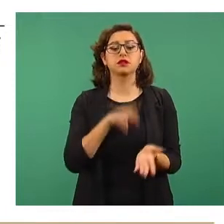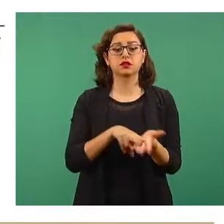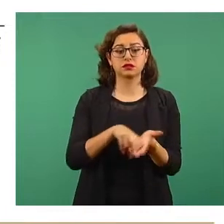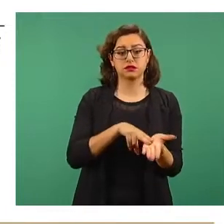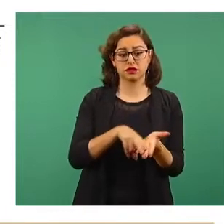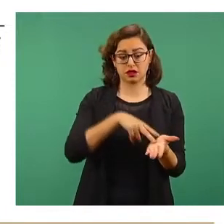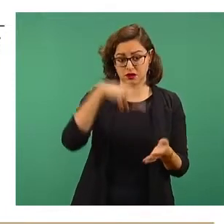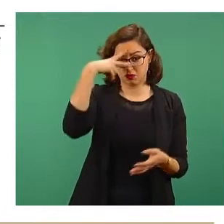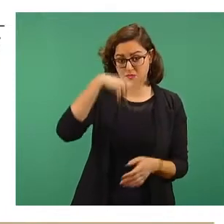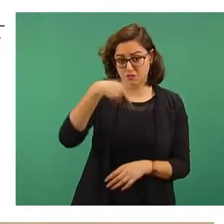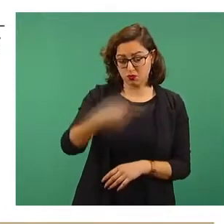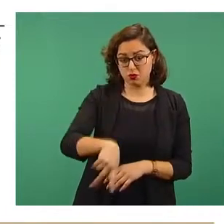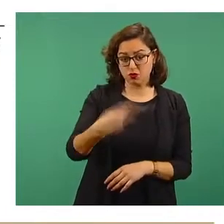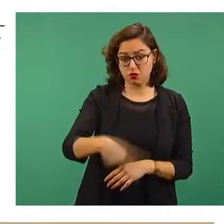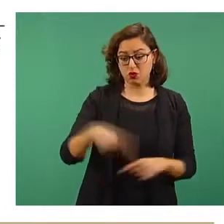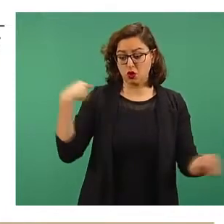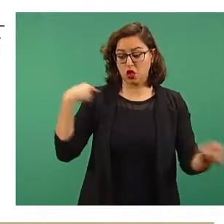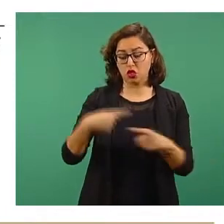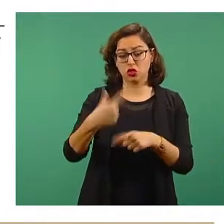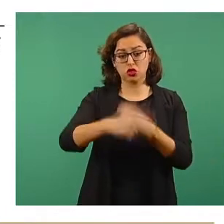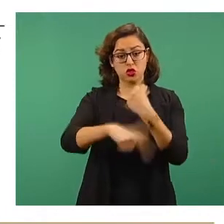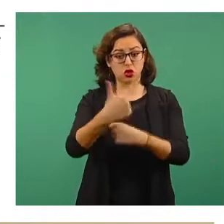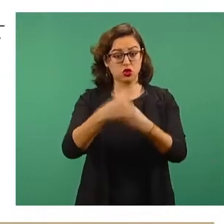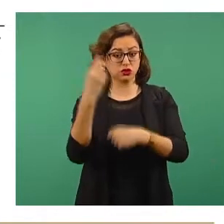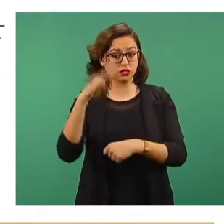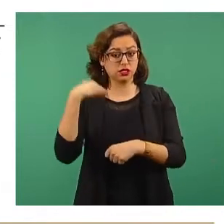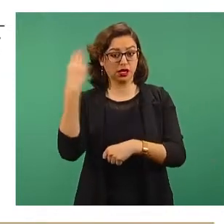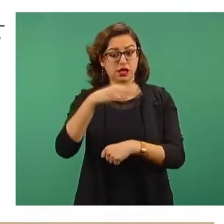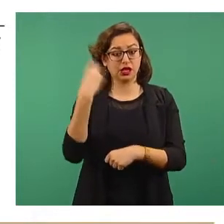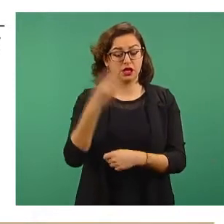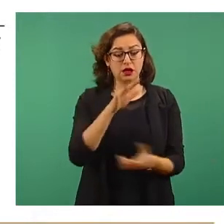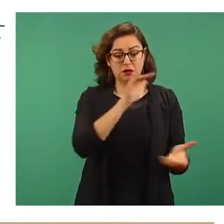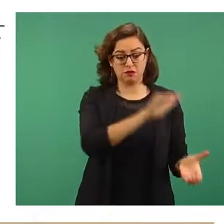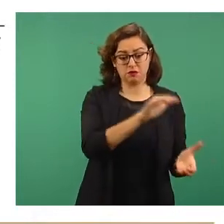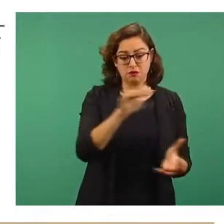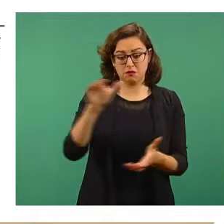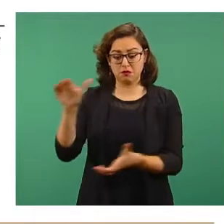con corte al 12 de marzo, el promedio fue de